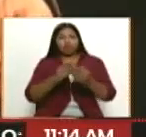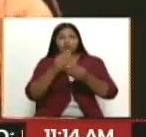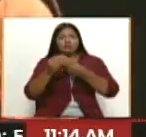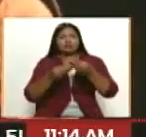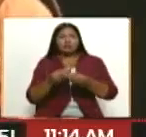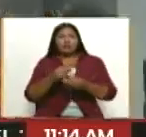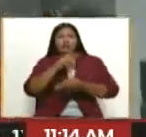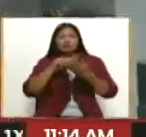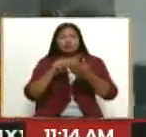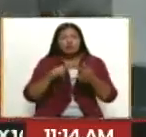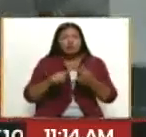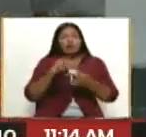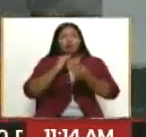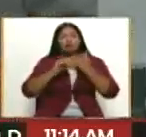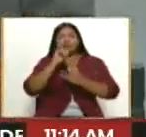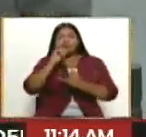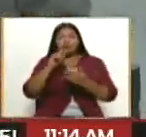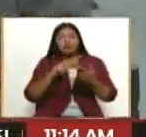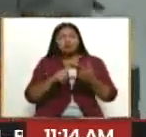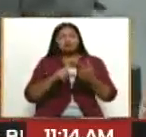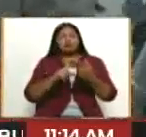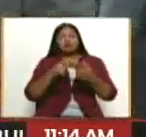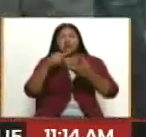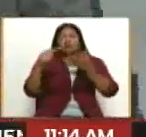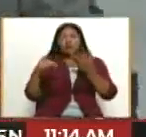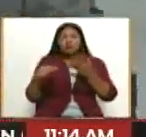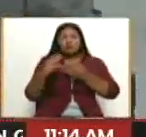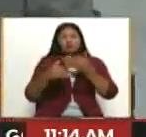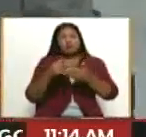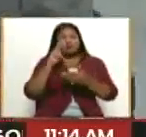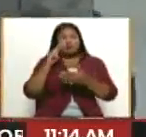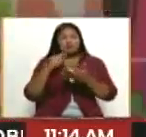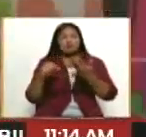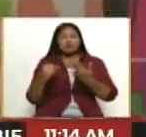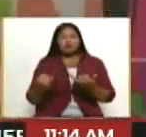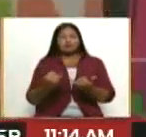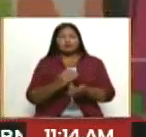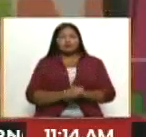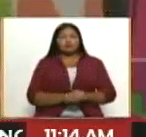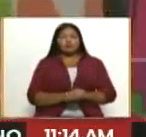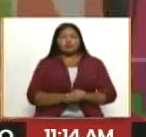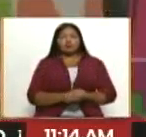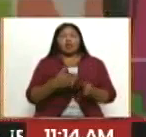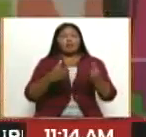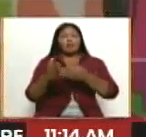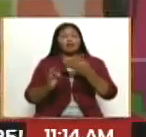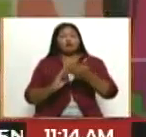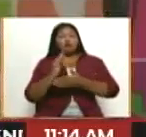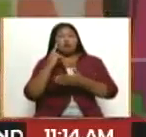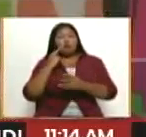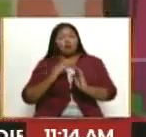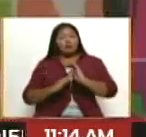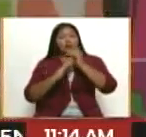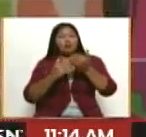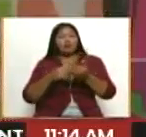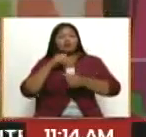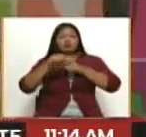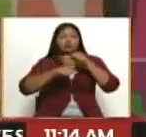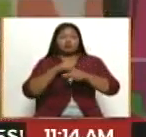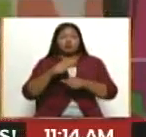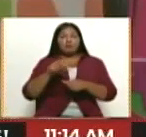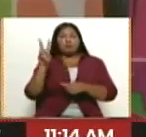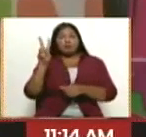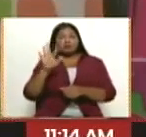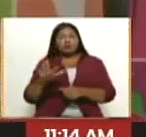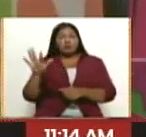El Nacional, Últimas Noticias, entre otras publicaciones. Además, fundó y presidió la Asociación Venezolana